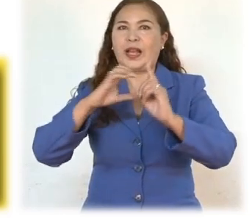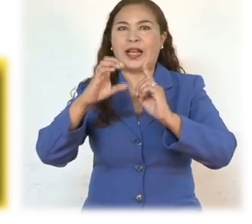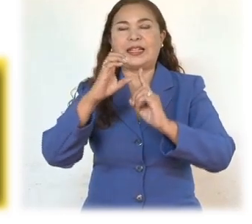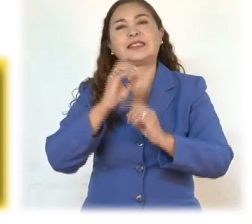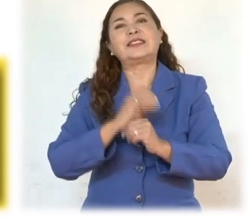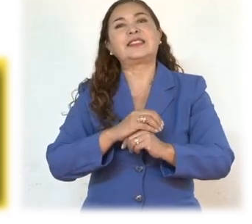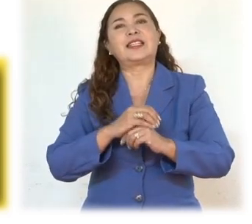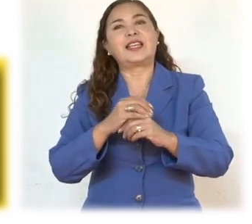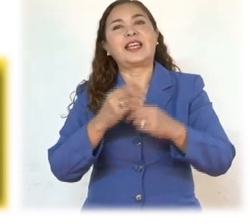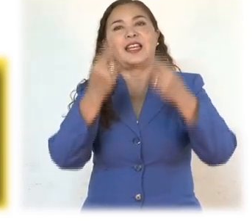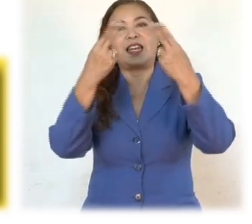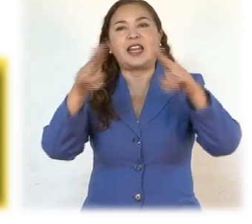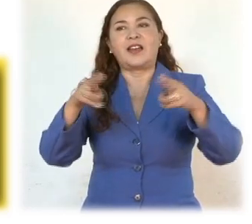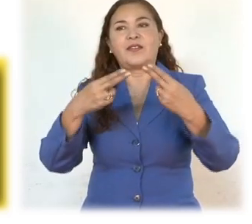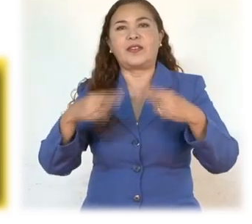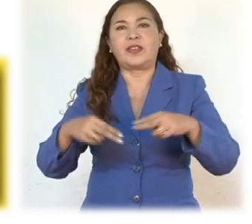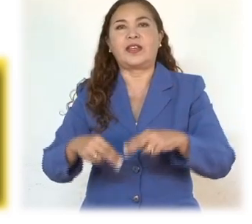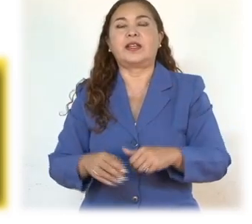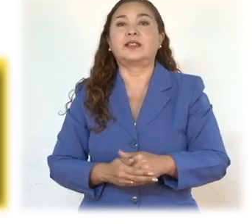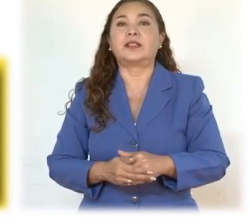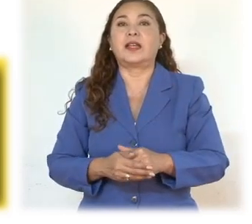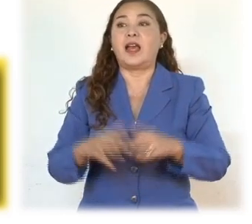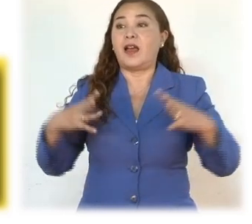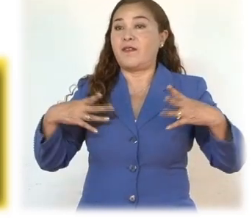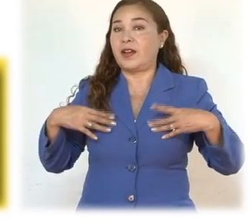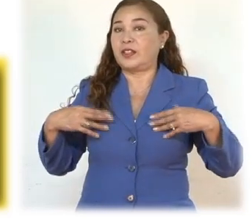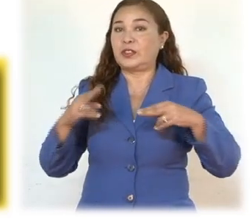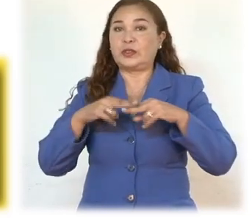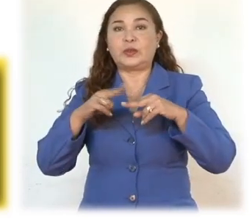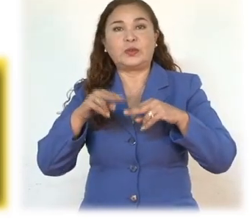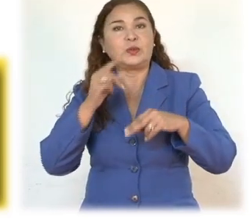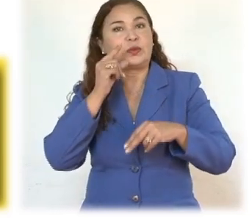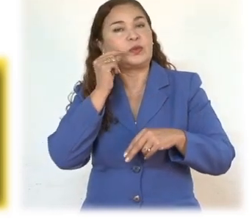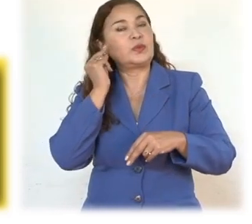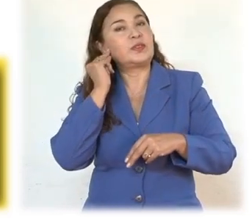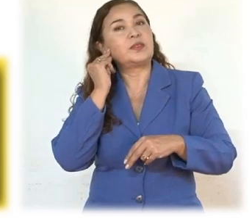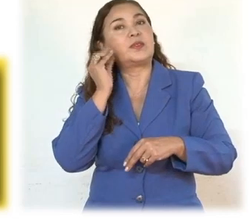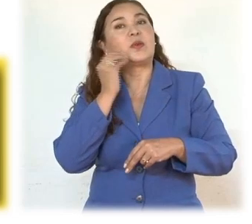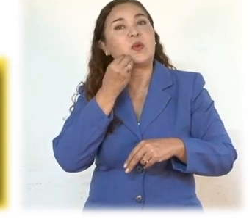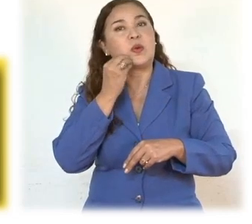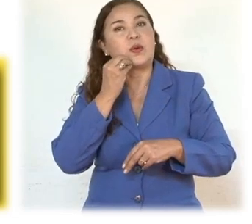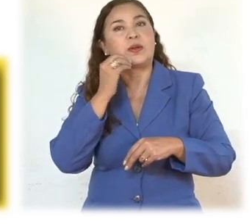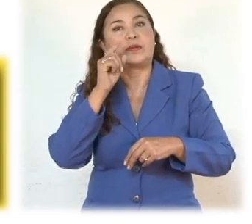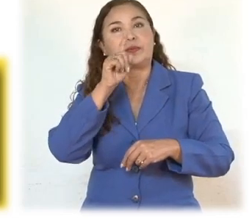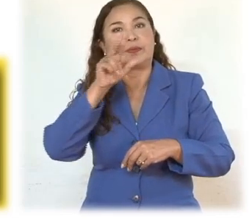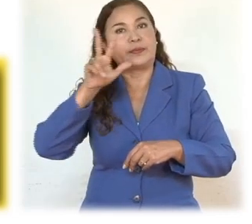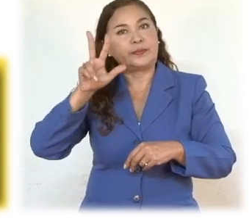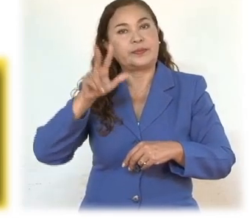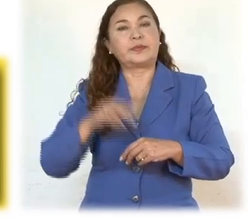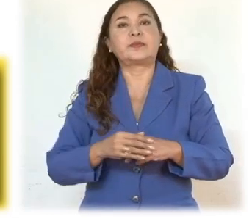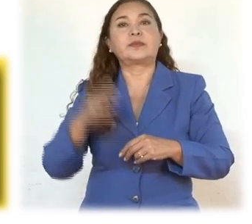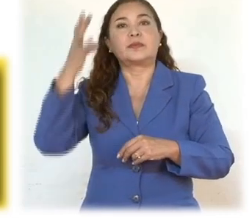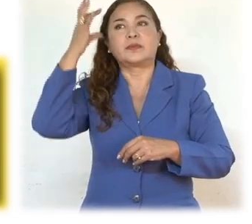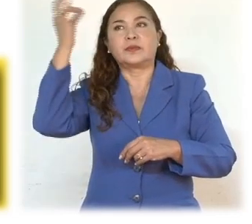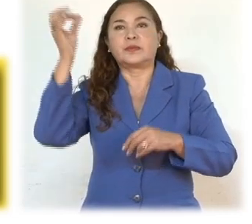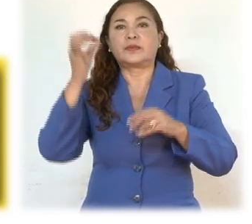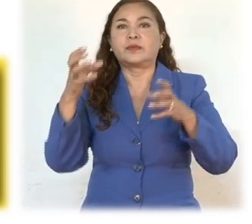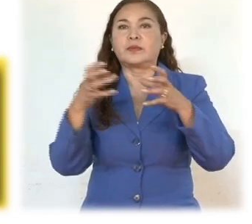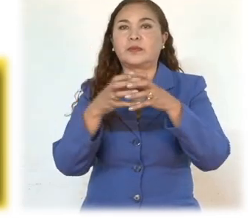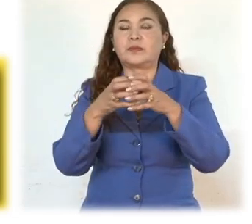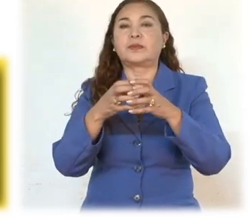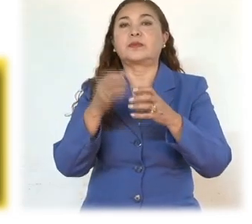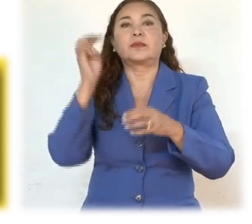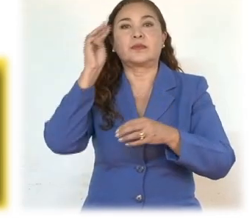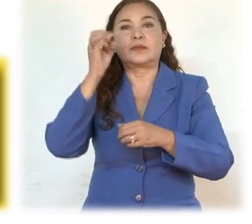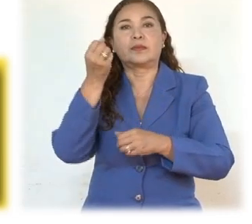de Navidad vacaciones de niñas niños y jóvenes día 13 consejo